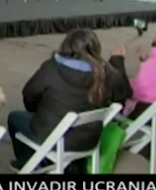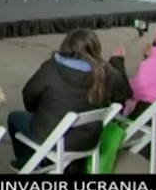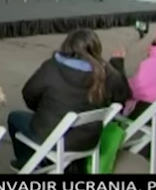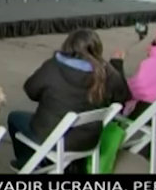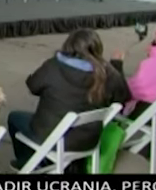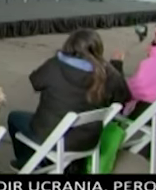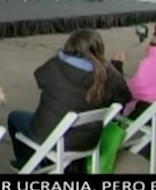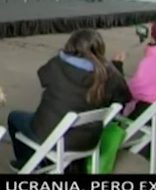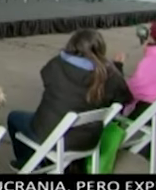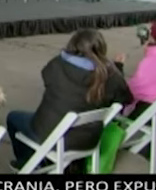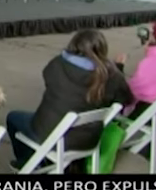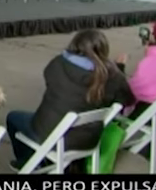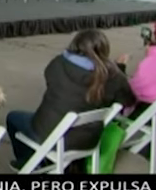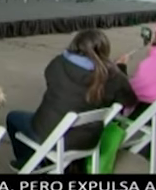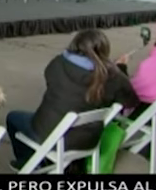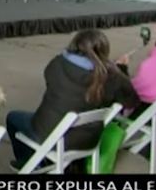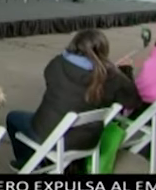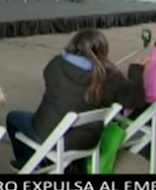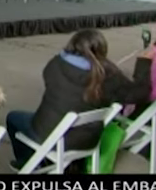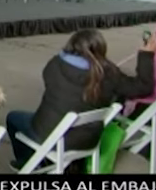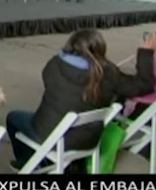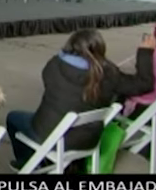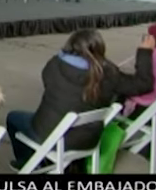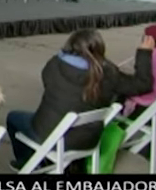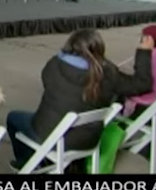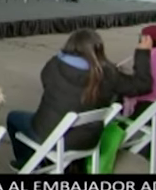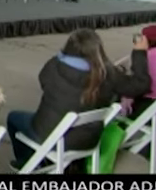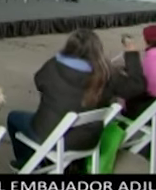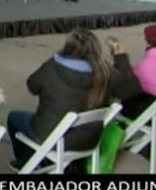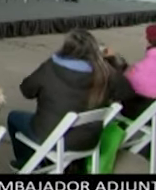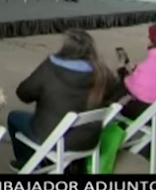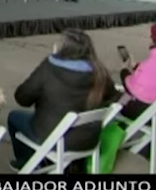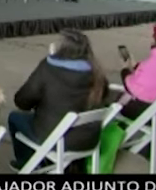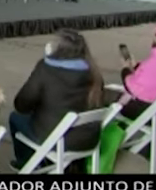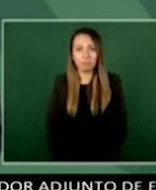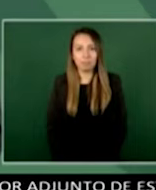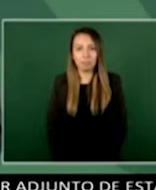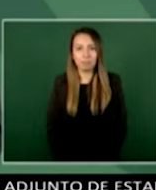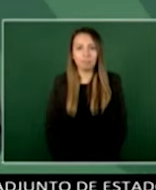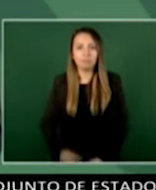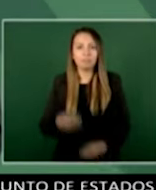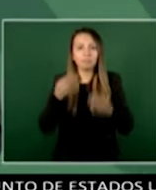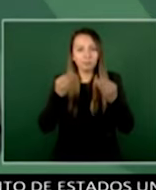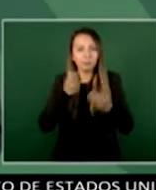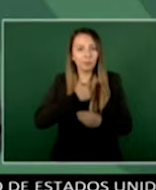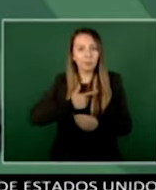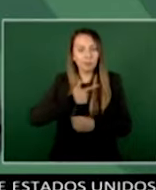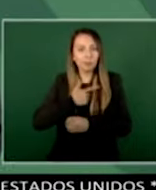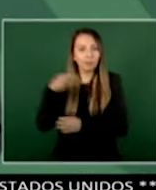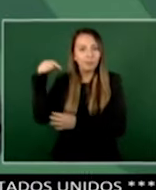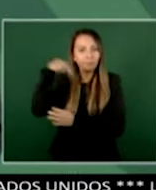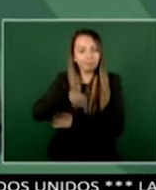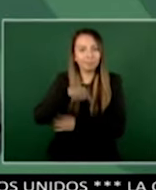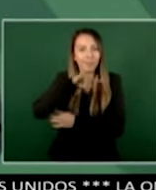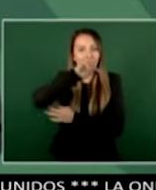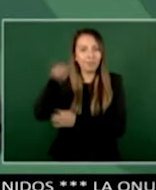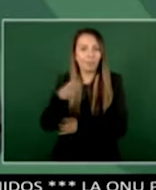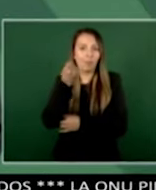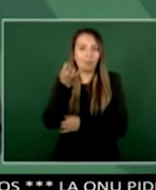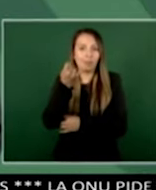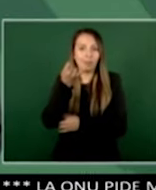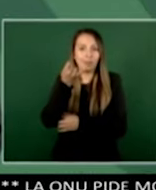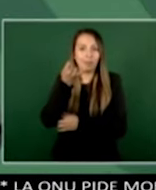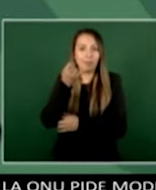¿no? Hay abusos de poder en este gobierno, según opinan, vamos, con